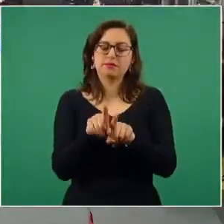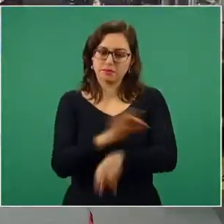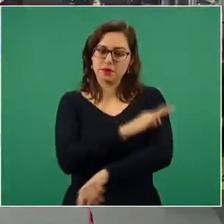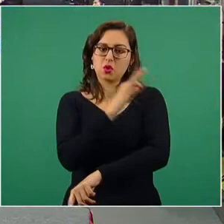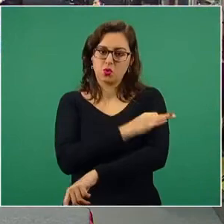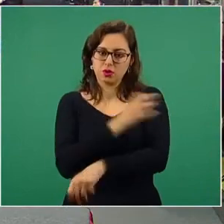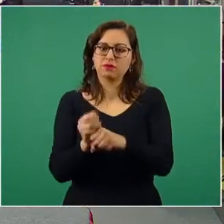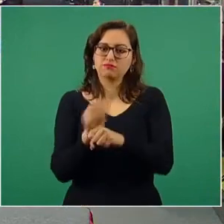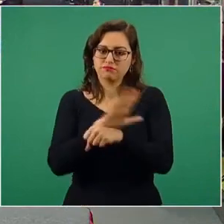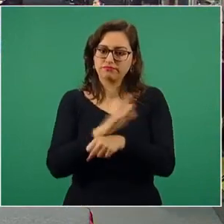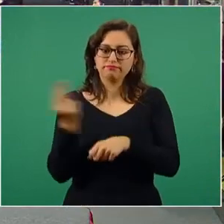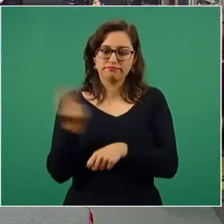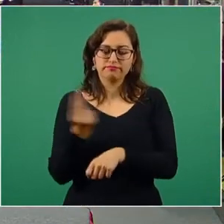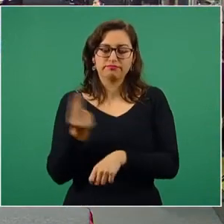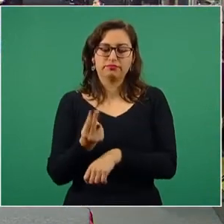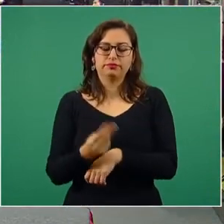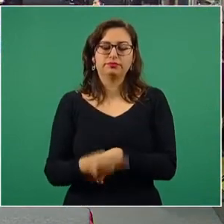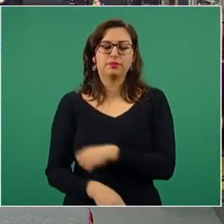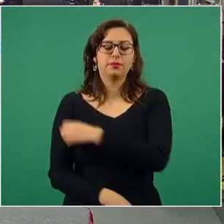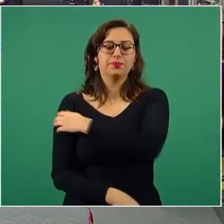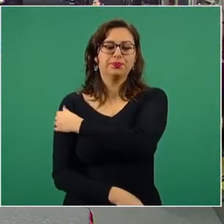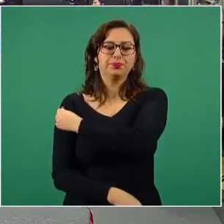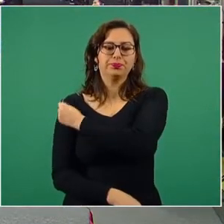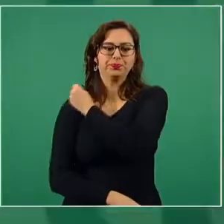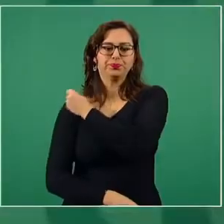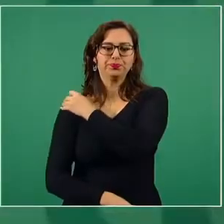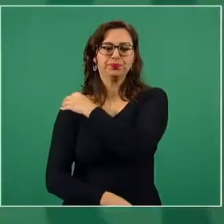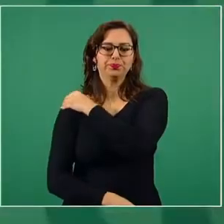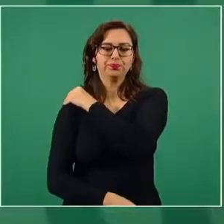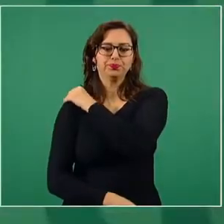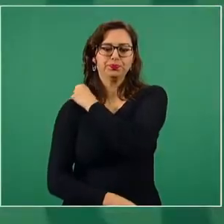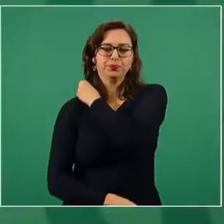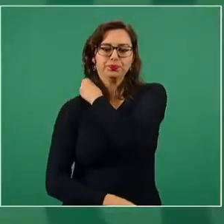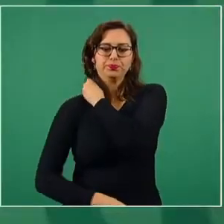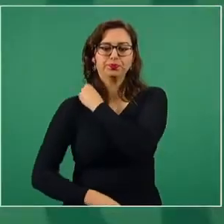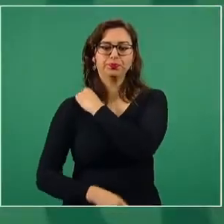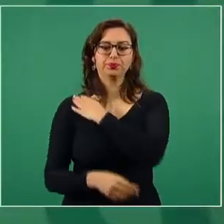Bueno, en el caso del plan de vacunación, ya